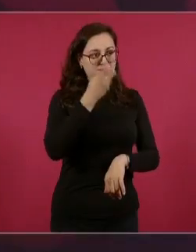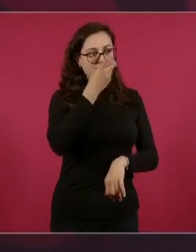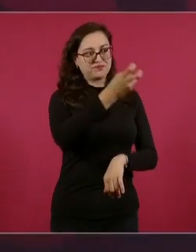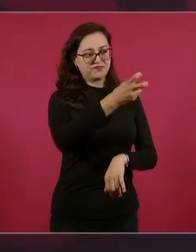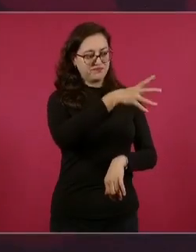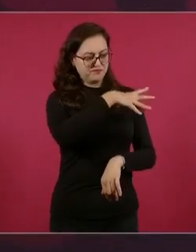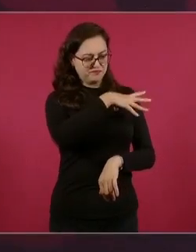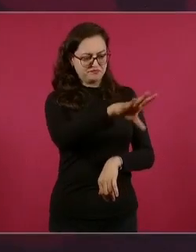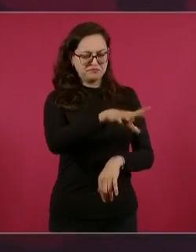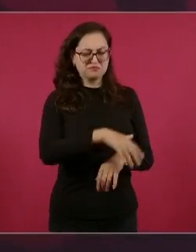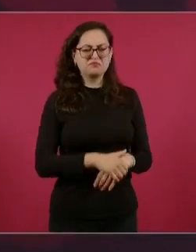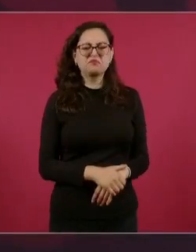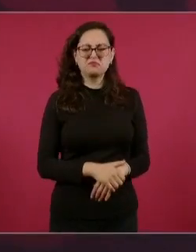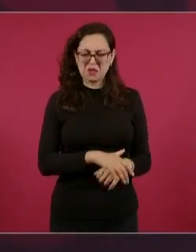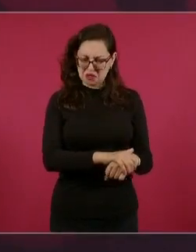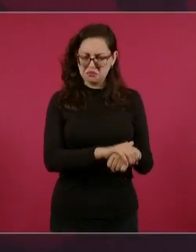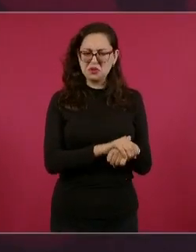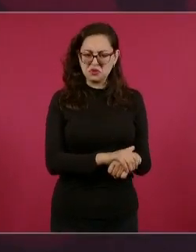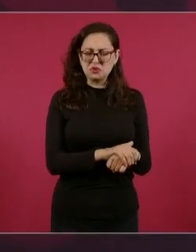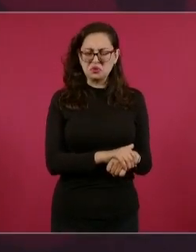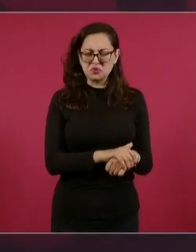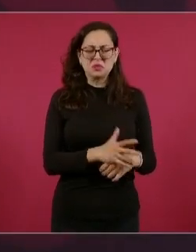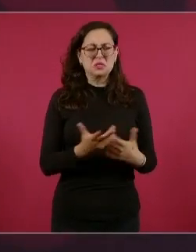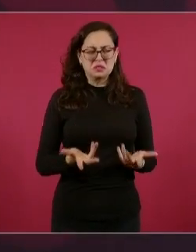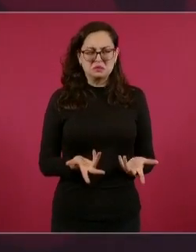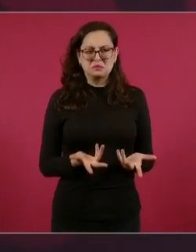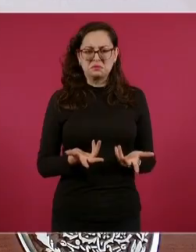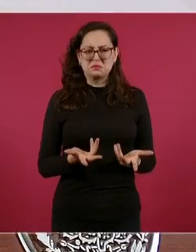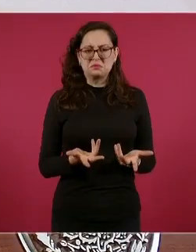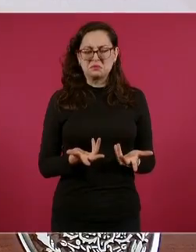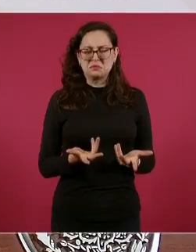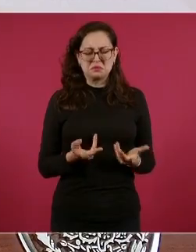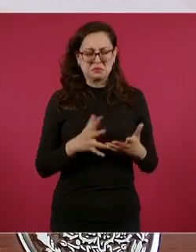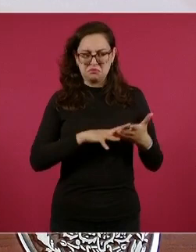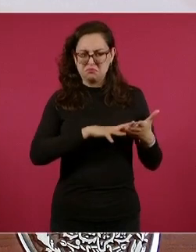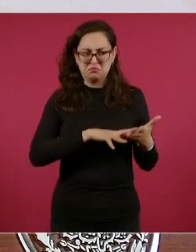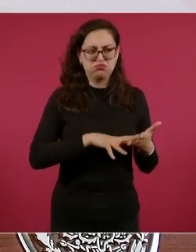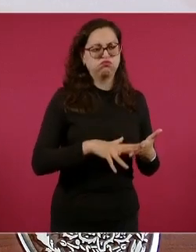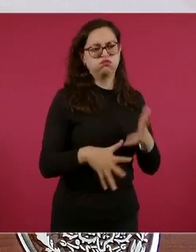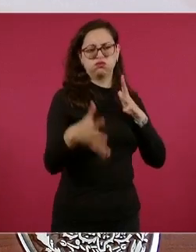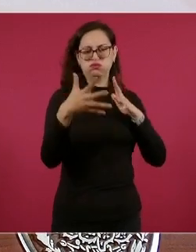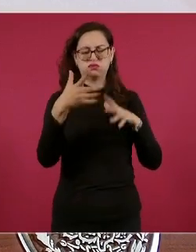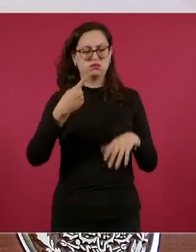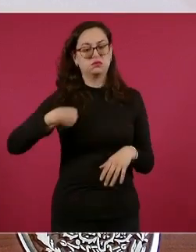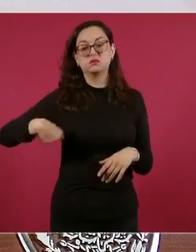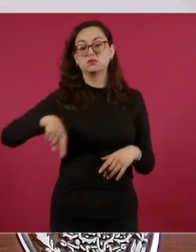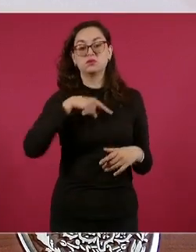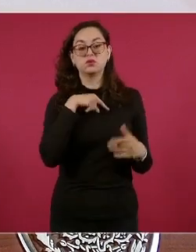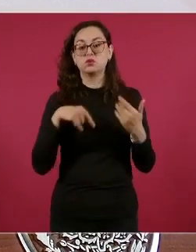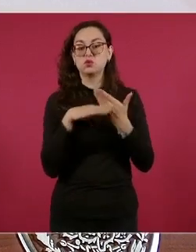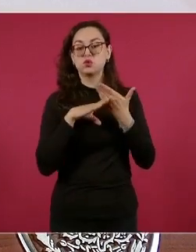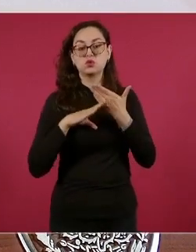por amistad y porque estamos en contra de la violencia.